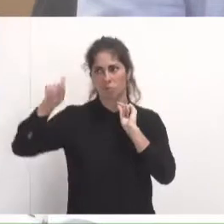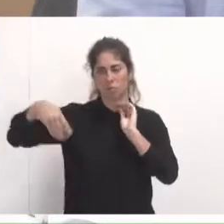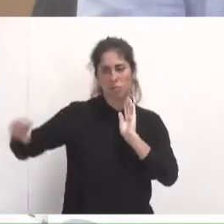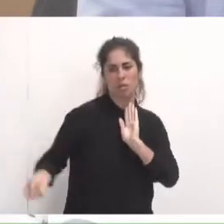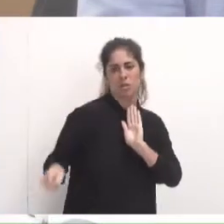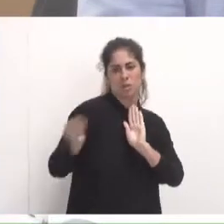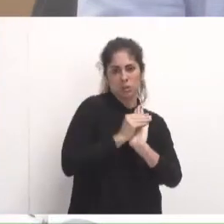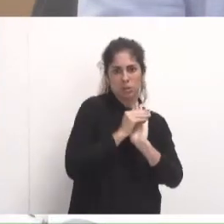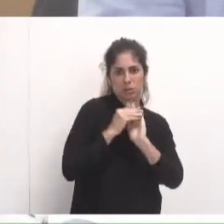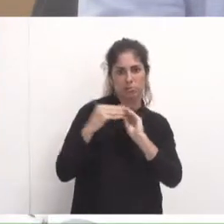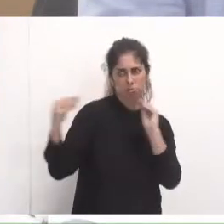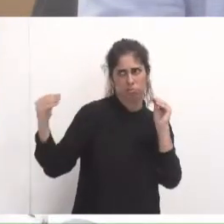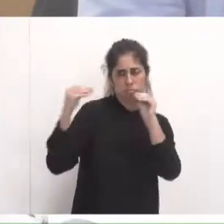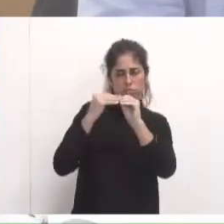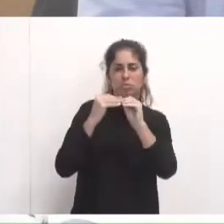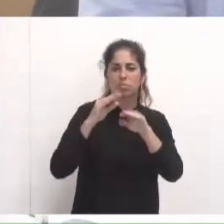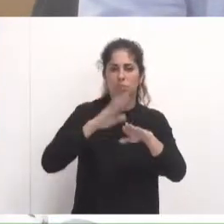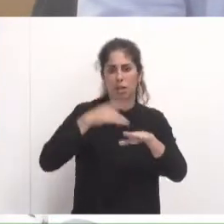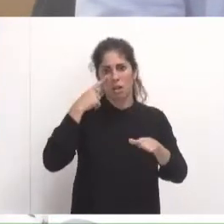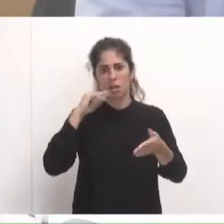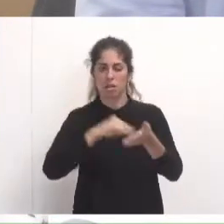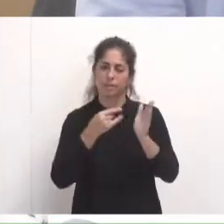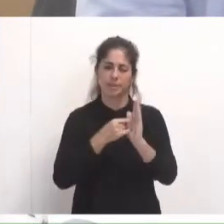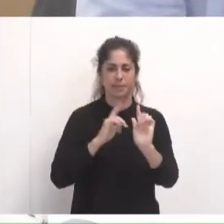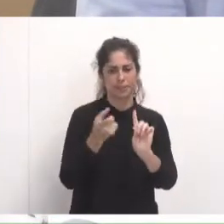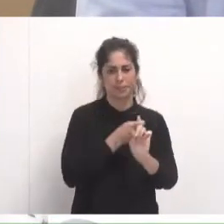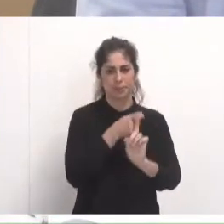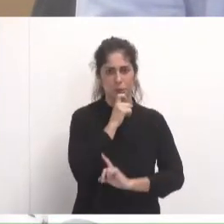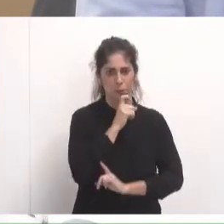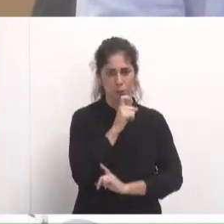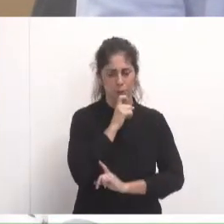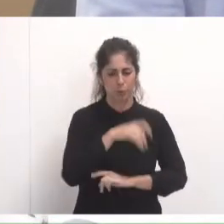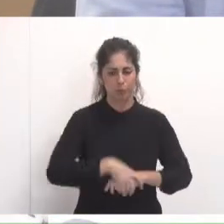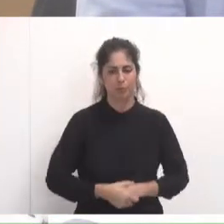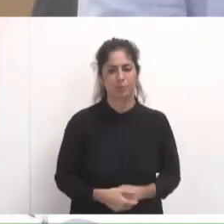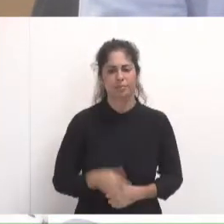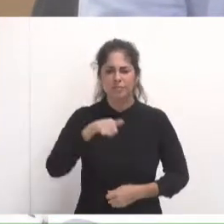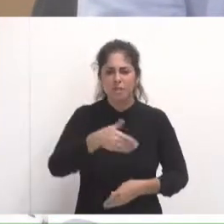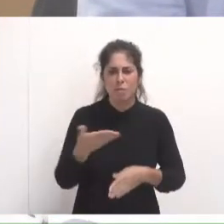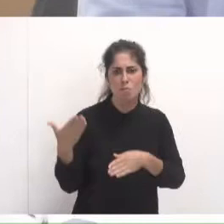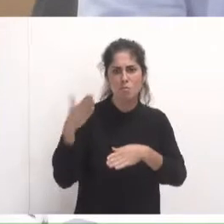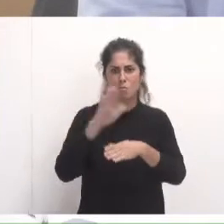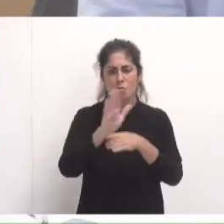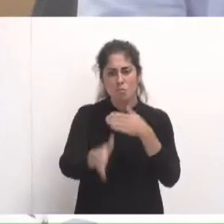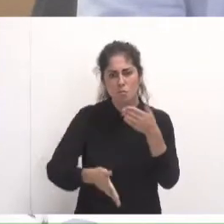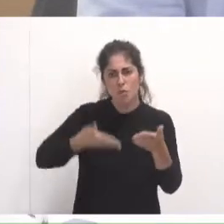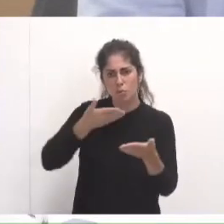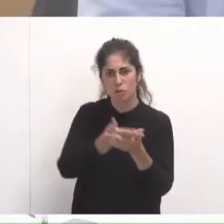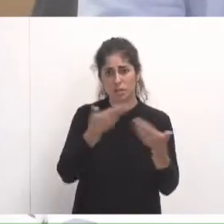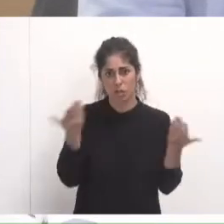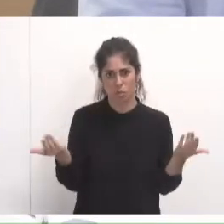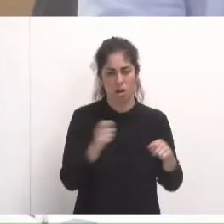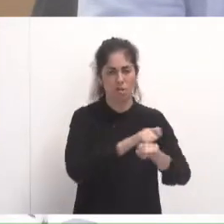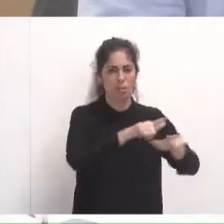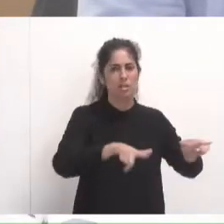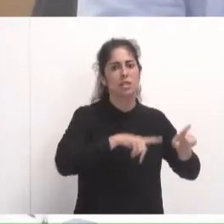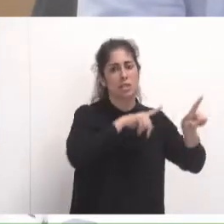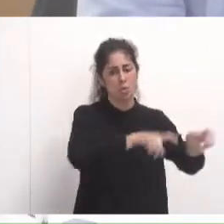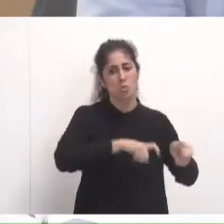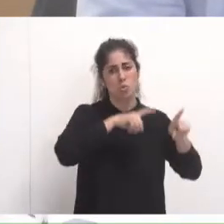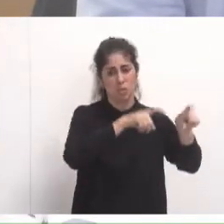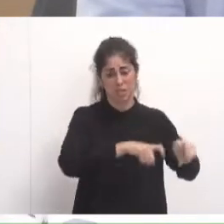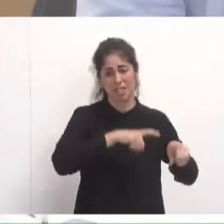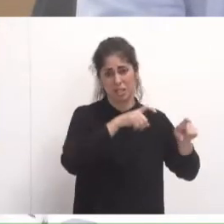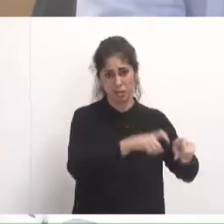de cara a esta situación. En este caso, lo que se propone o se hace es inspecciones en campos de cultivos leñosos, especialmente en